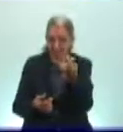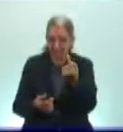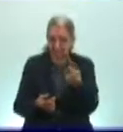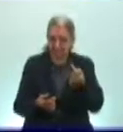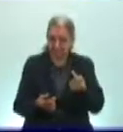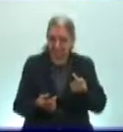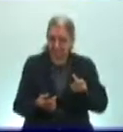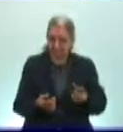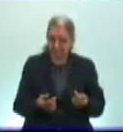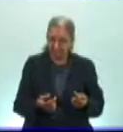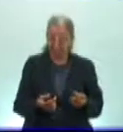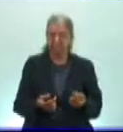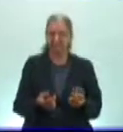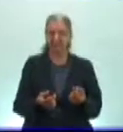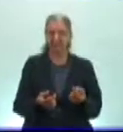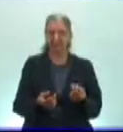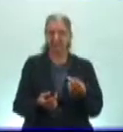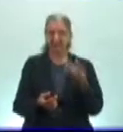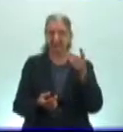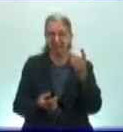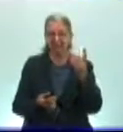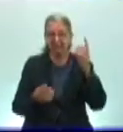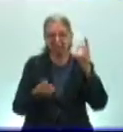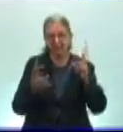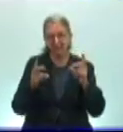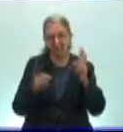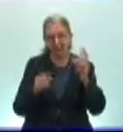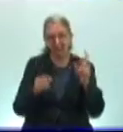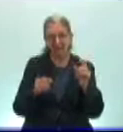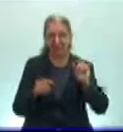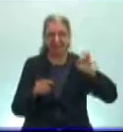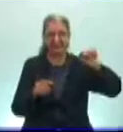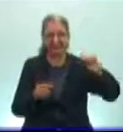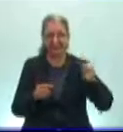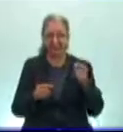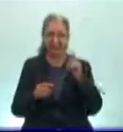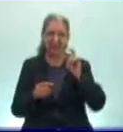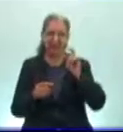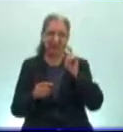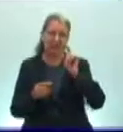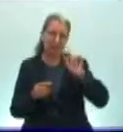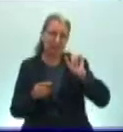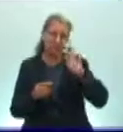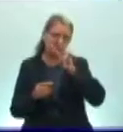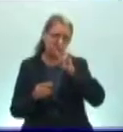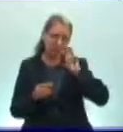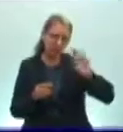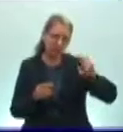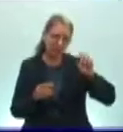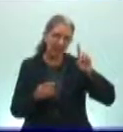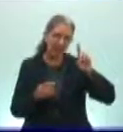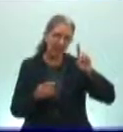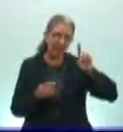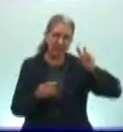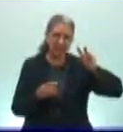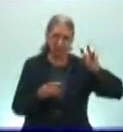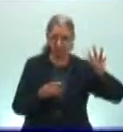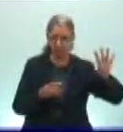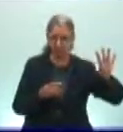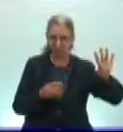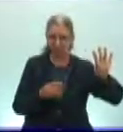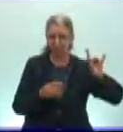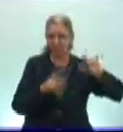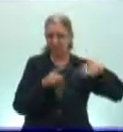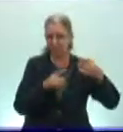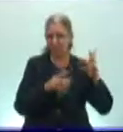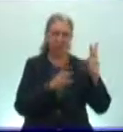el valor de 3,14 y luego tienes un número de